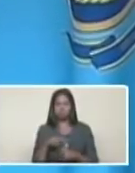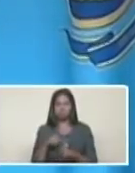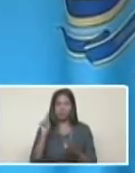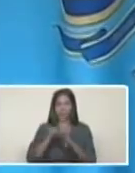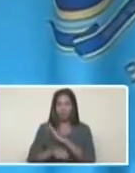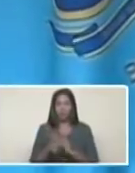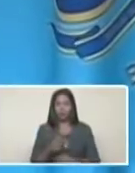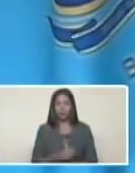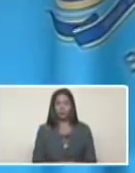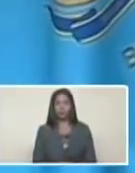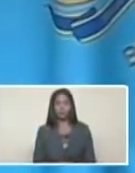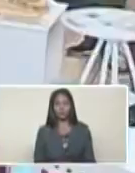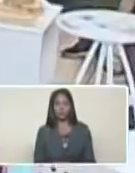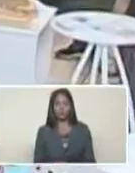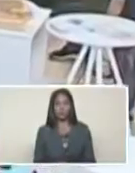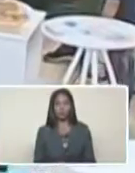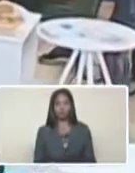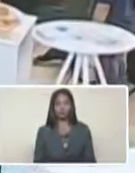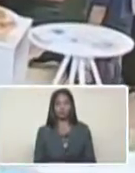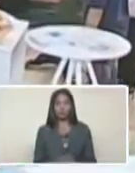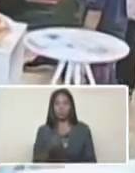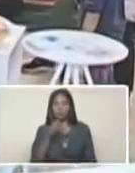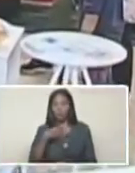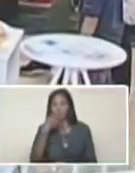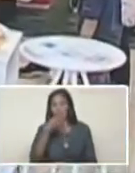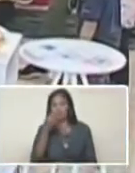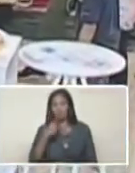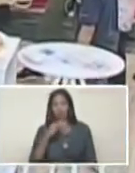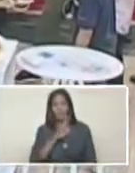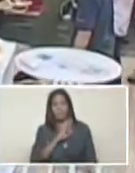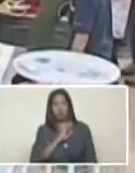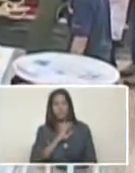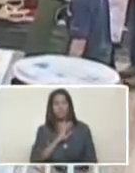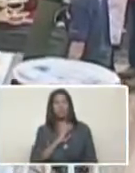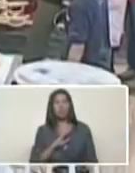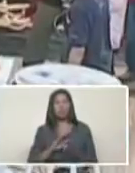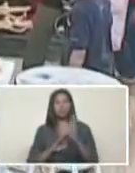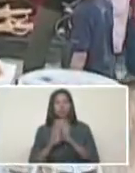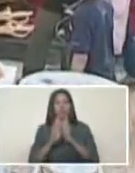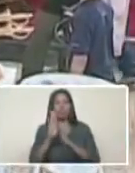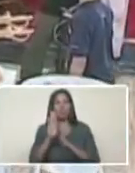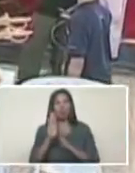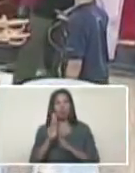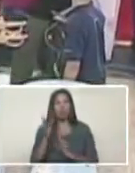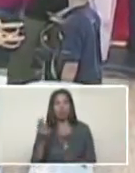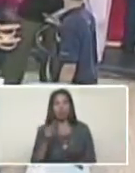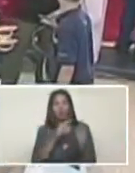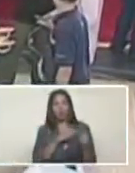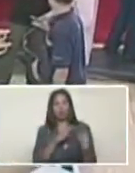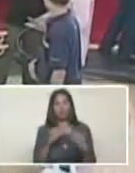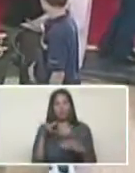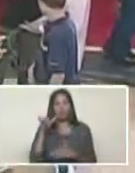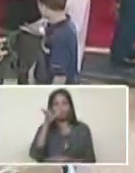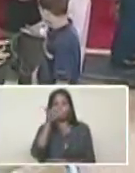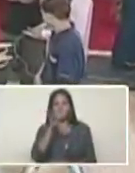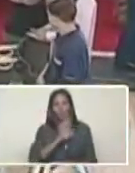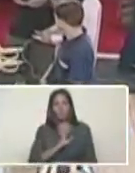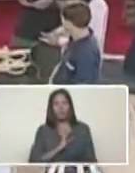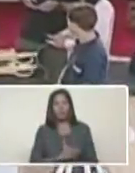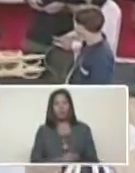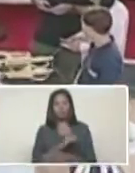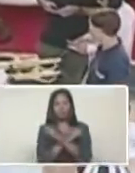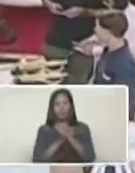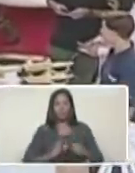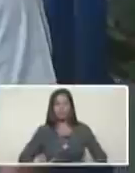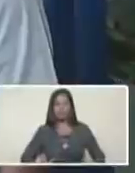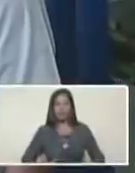comandante. Buenas tardes, soy el coronel Segovia de la División de Ingeniería y Desarrollo Aeroespacial. En este caso, representando el componente aviación, venimos